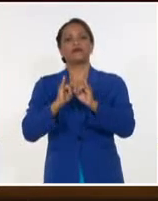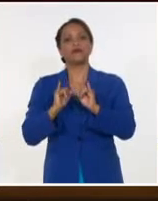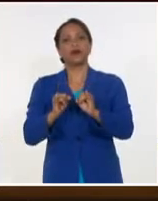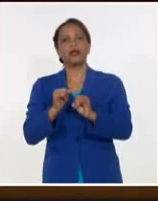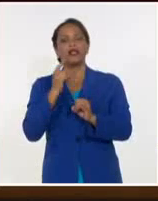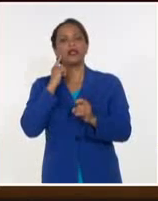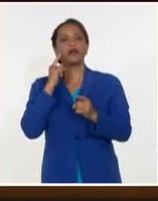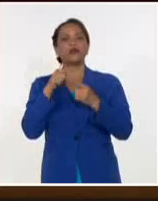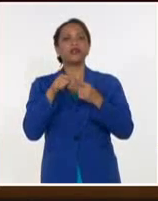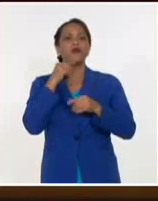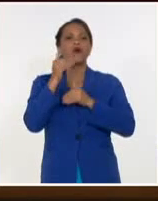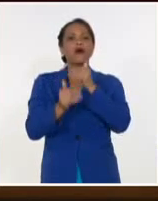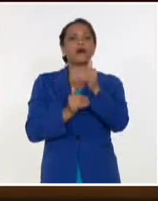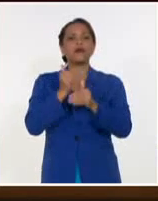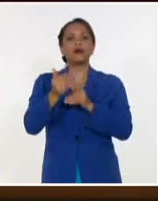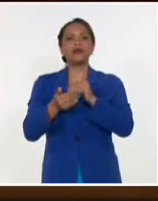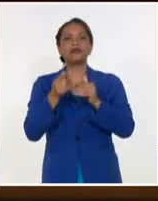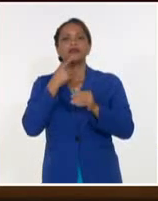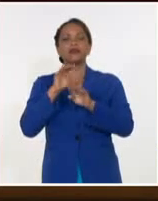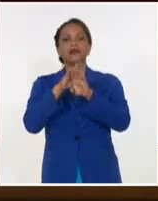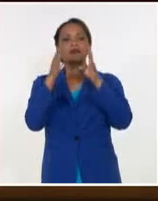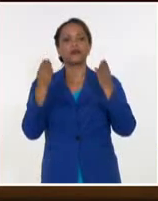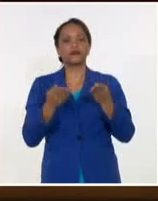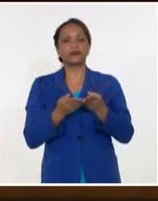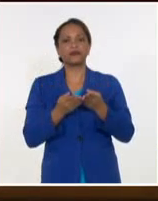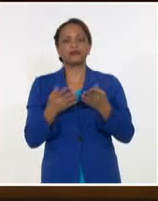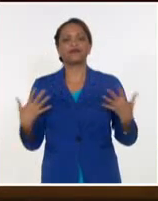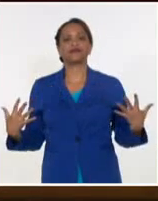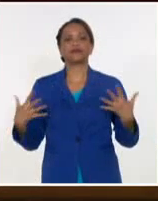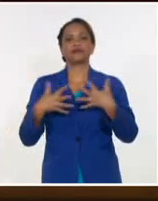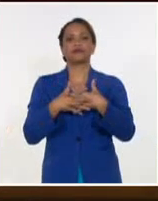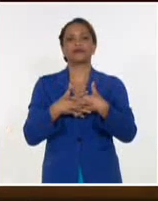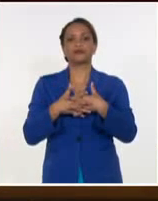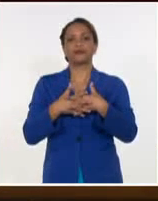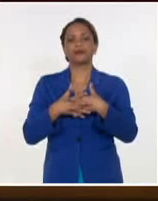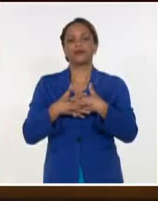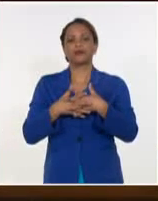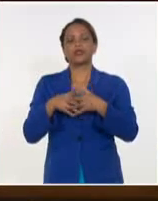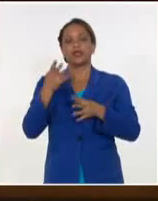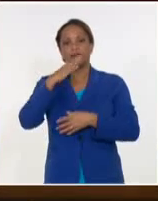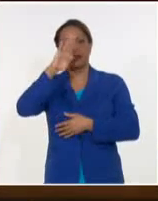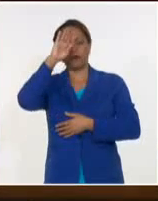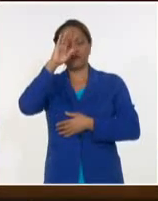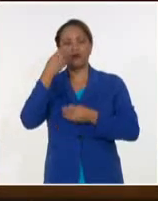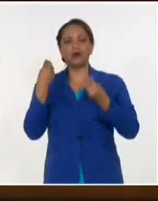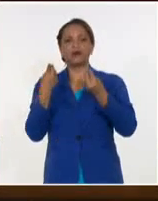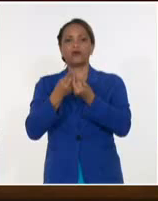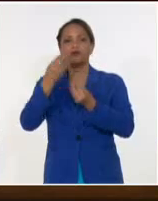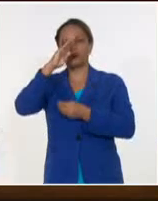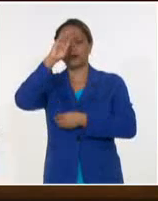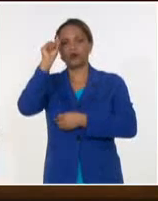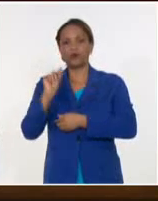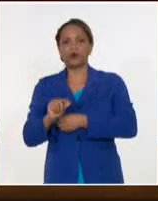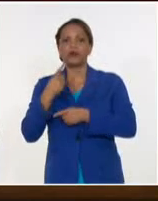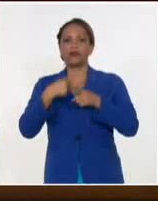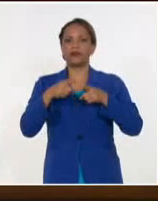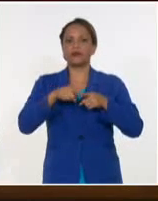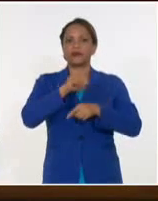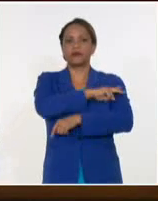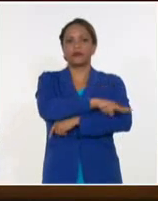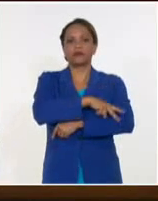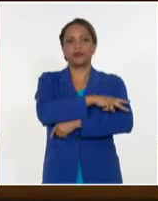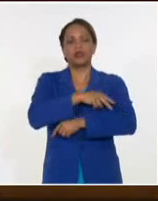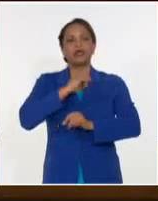los avances en el complejo universo de las relaciones entre la nación y sus emigrados y actualizarlos con